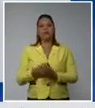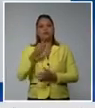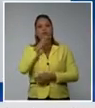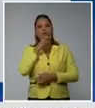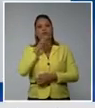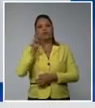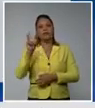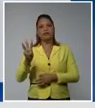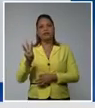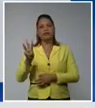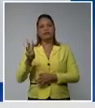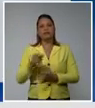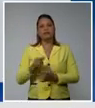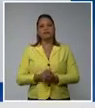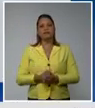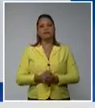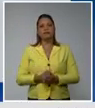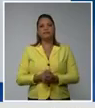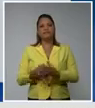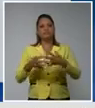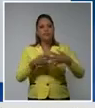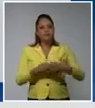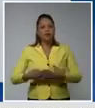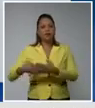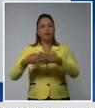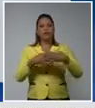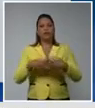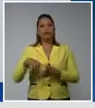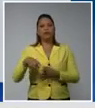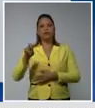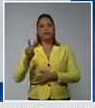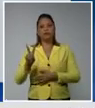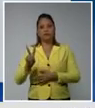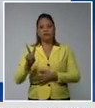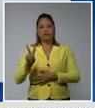3, de Estados Unidos 2,